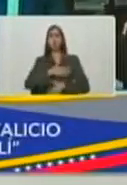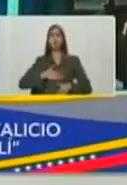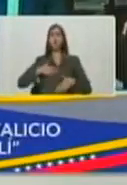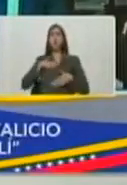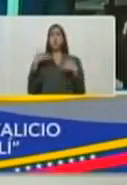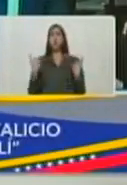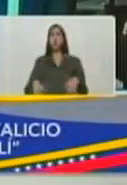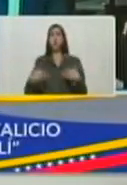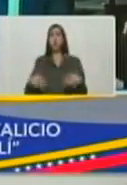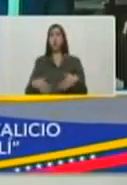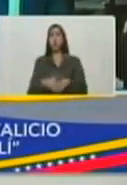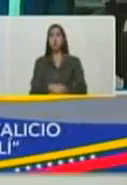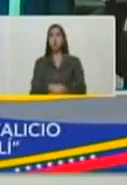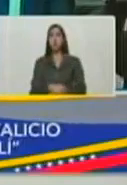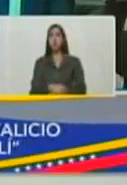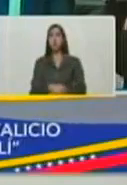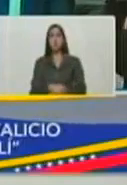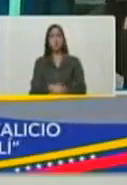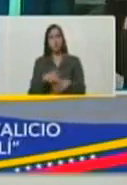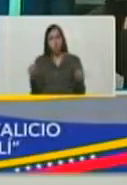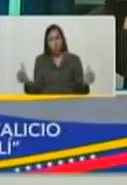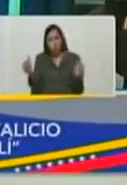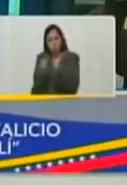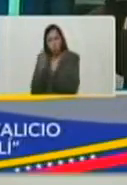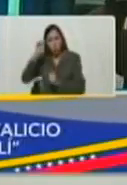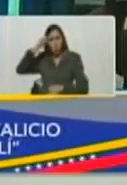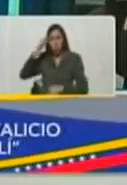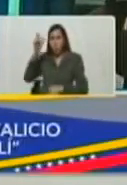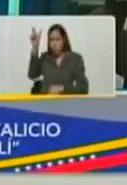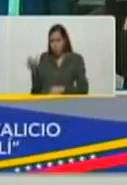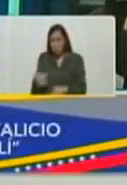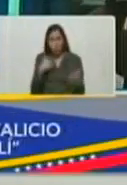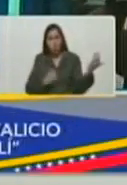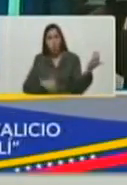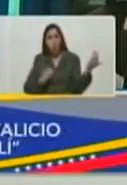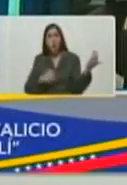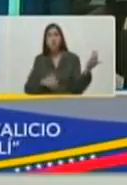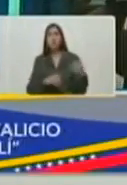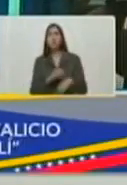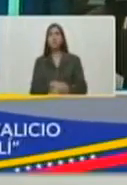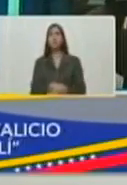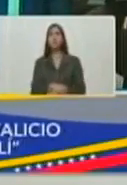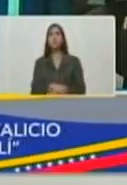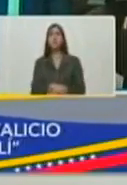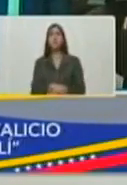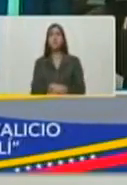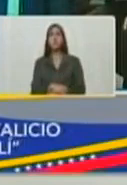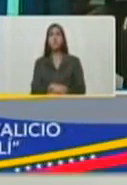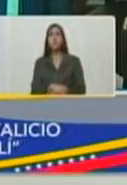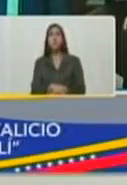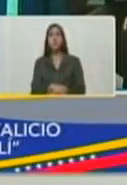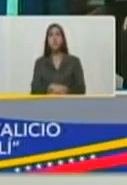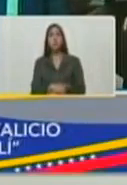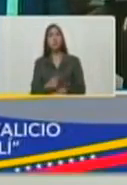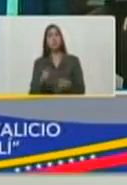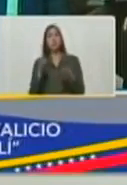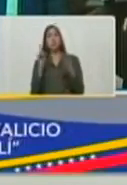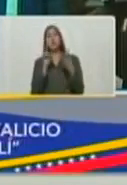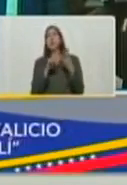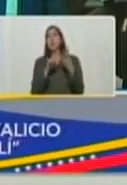Me sentí al lado de Ali. Leyendo este libro me sentí a su lado. Y están